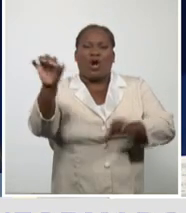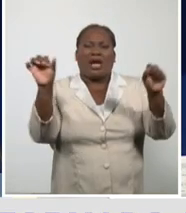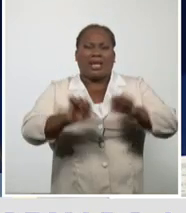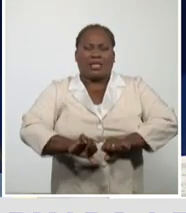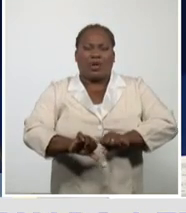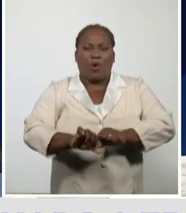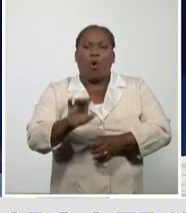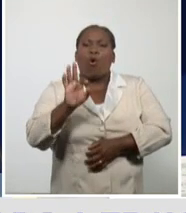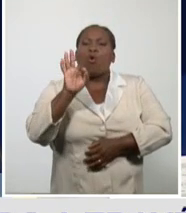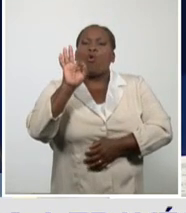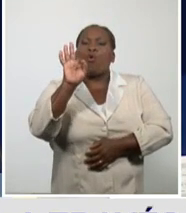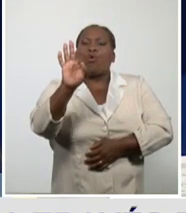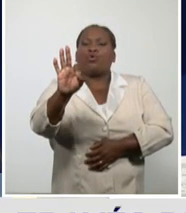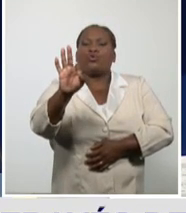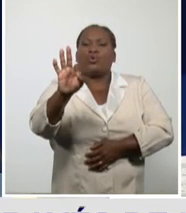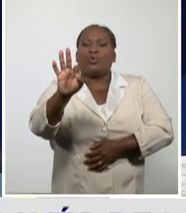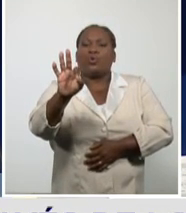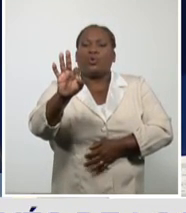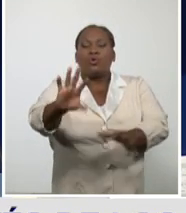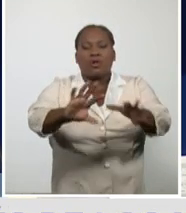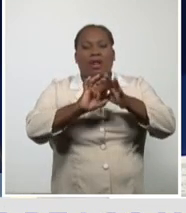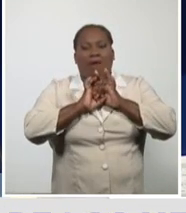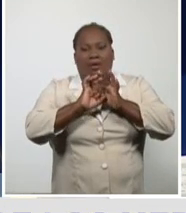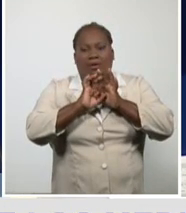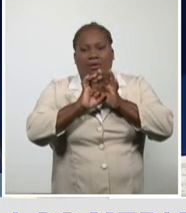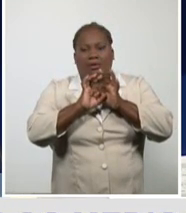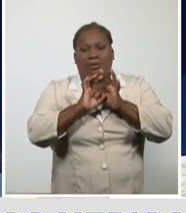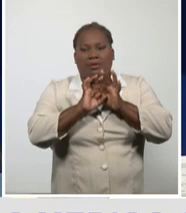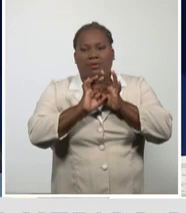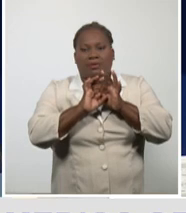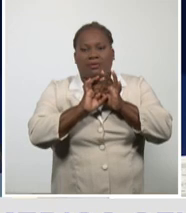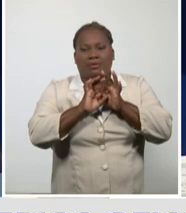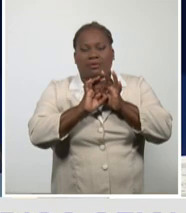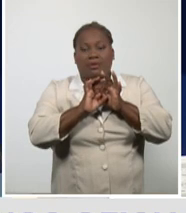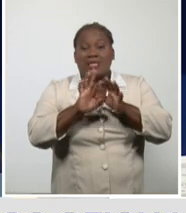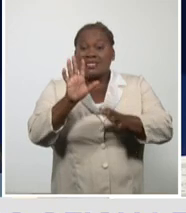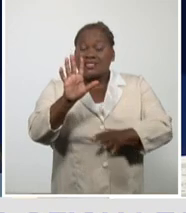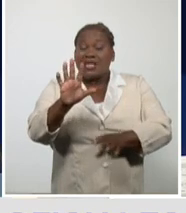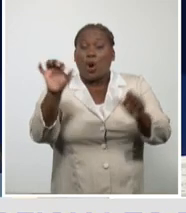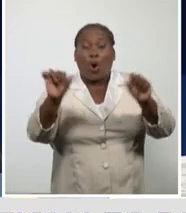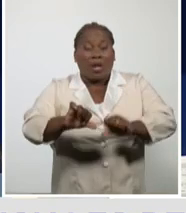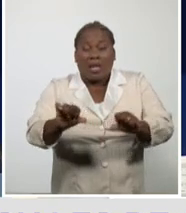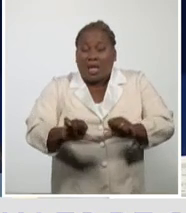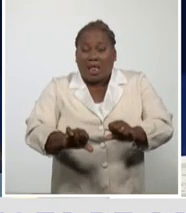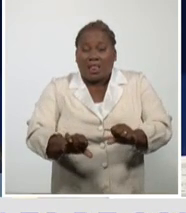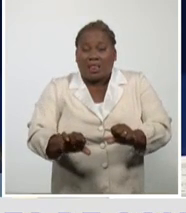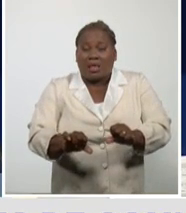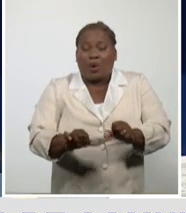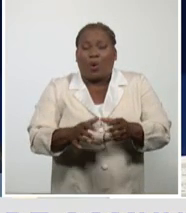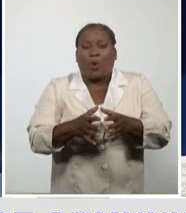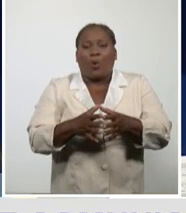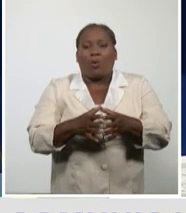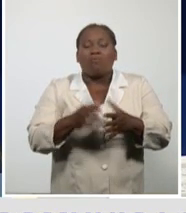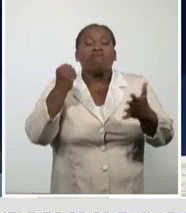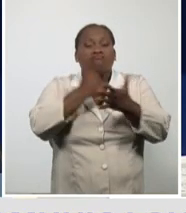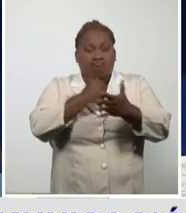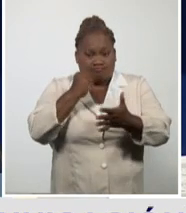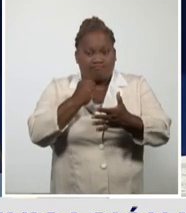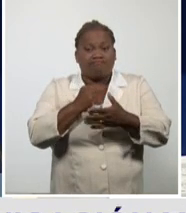pacientes tienen el estado de grave. Los 5 críticos, 5 pacientes confirmados que son